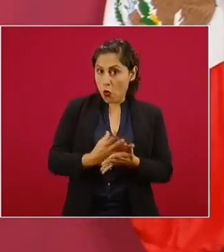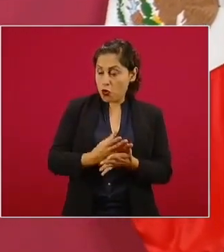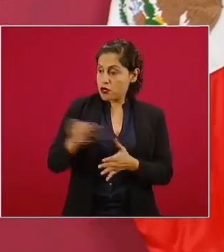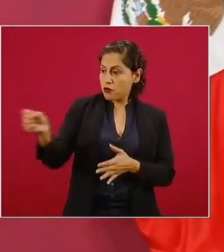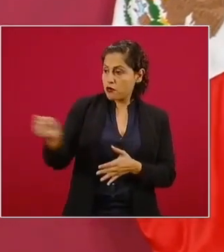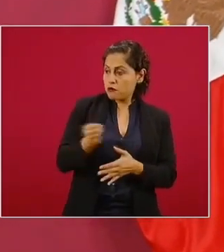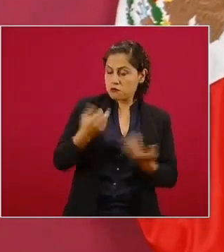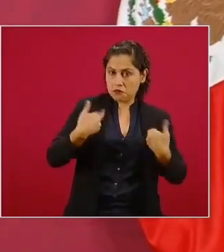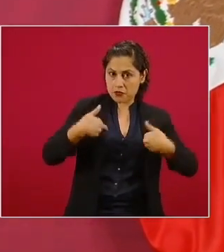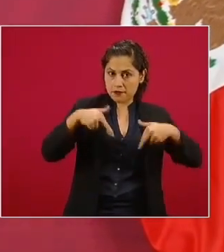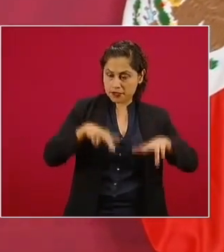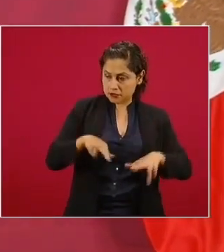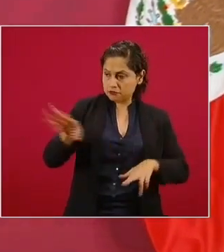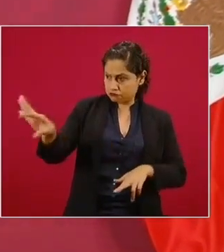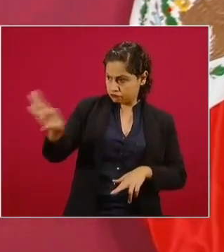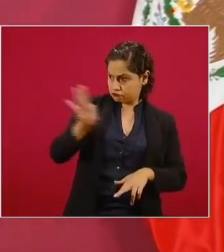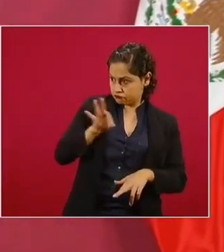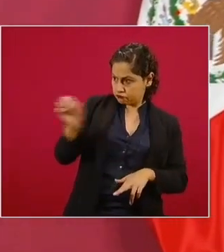Hay quienes